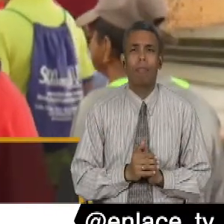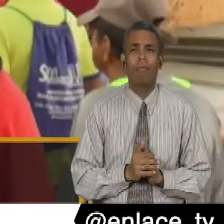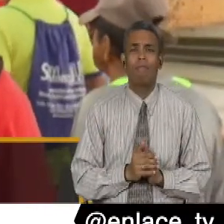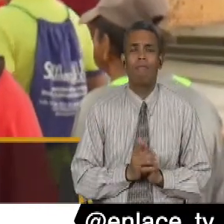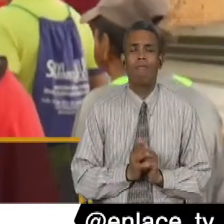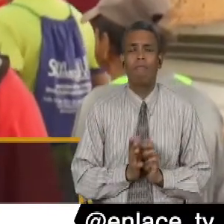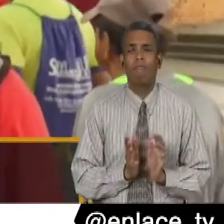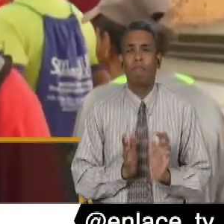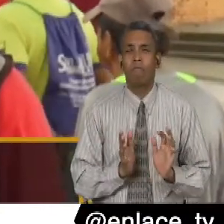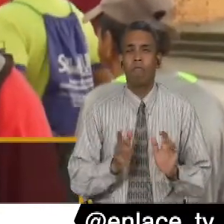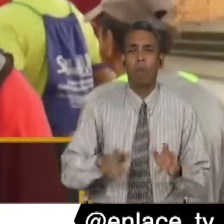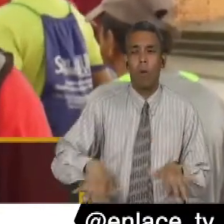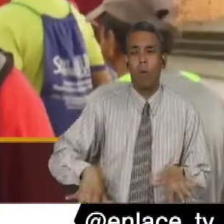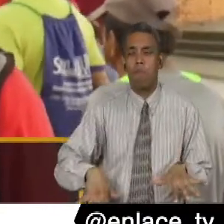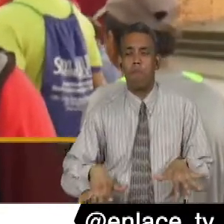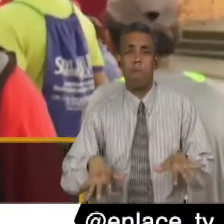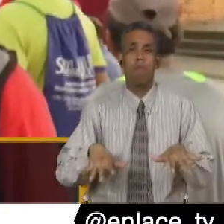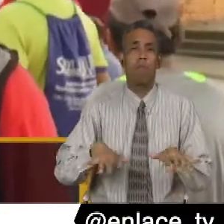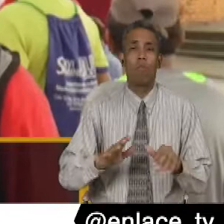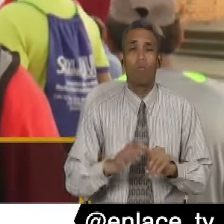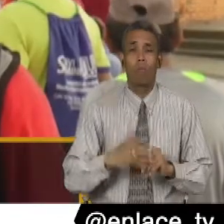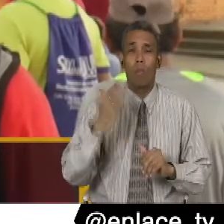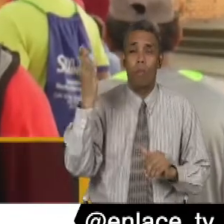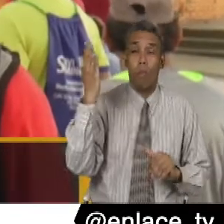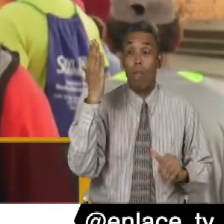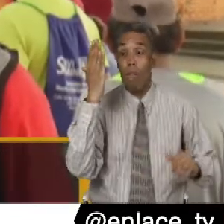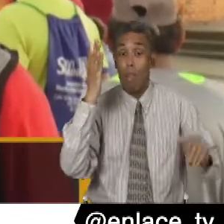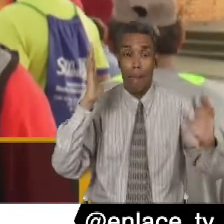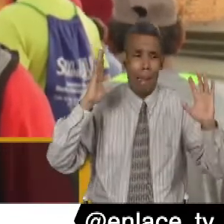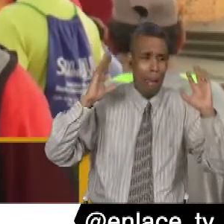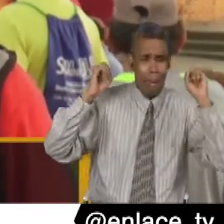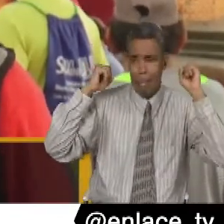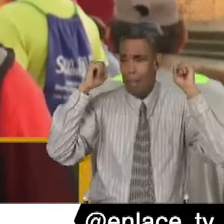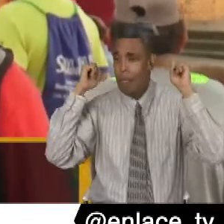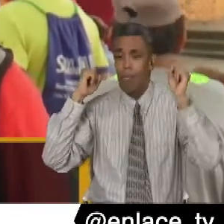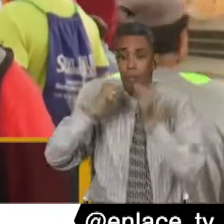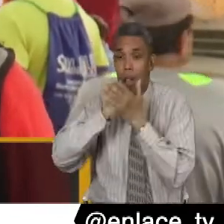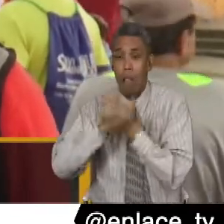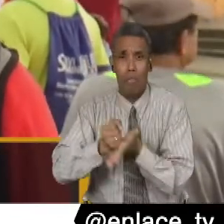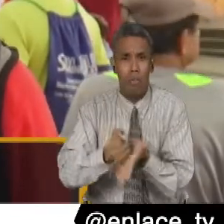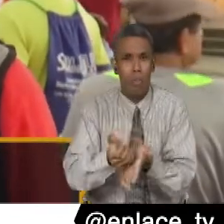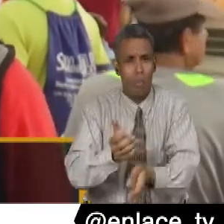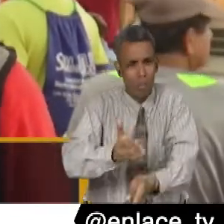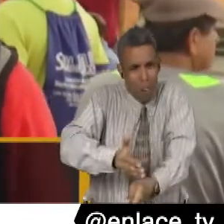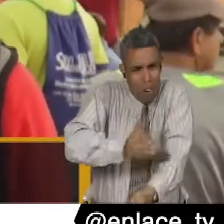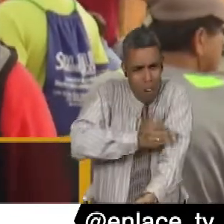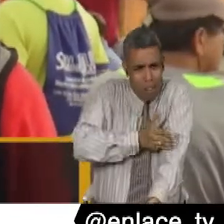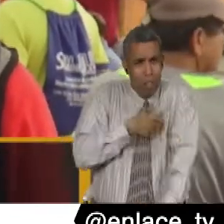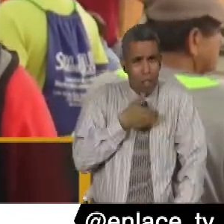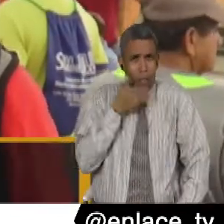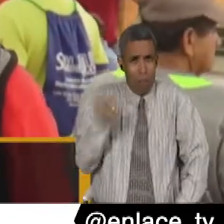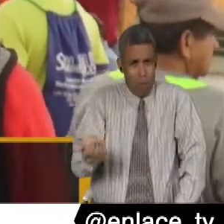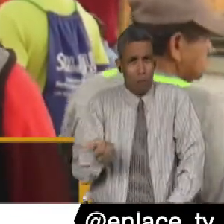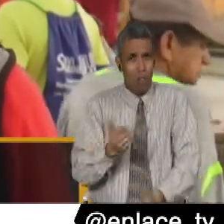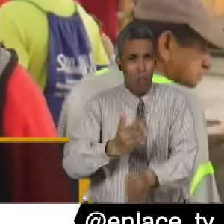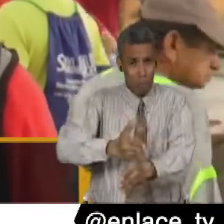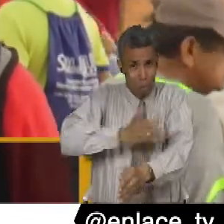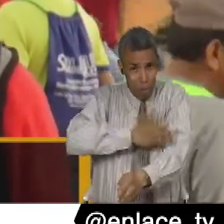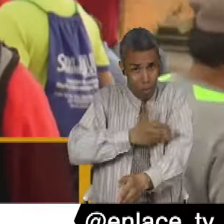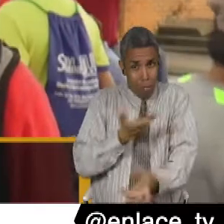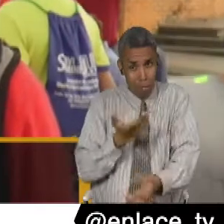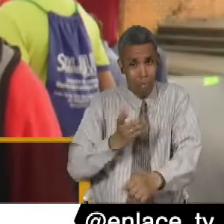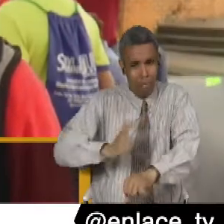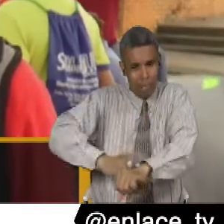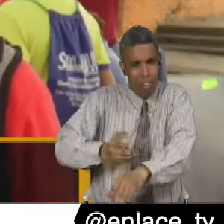cual el reiterado durante muchos años atrás que se debe tener pues cuando se debe activar que se active lógicamente cuando tenemos la